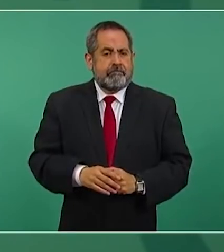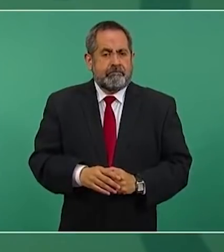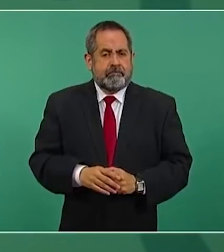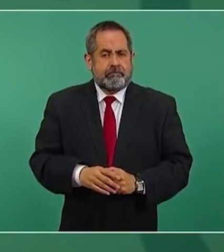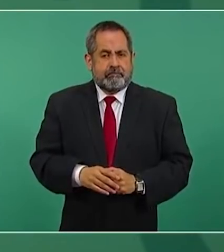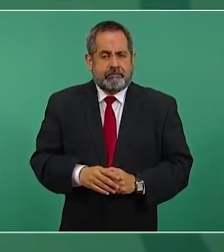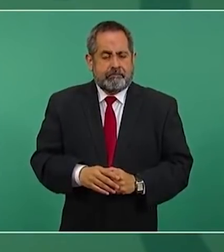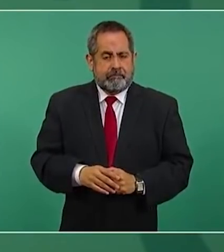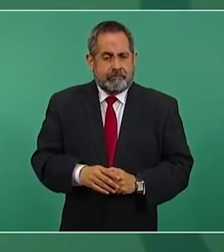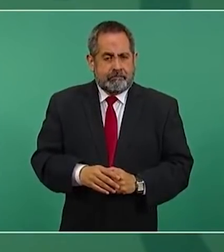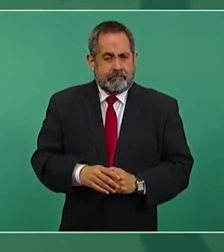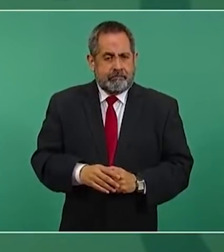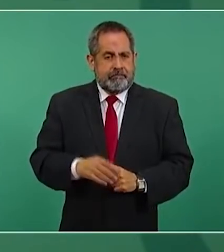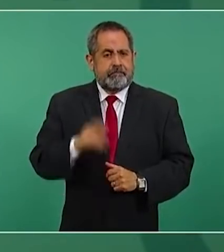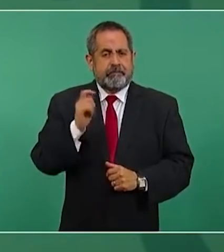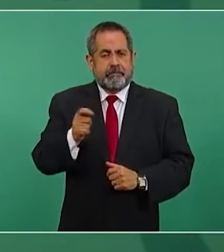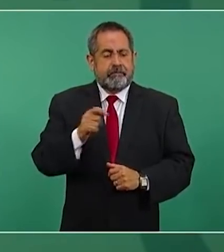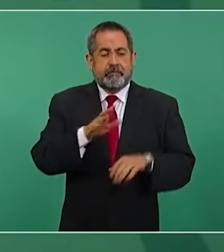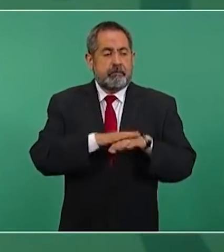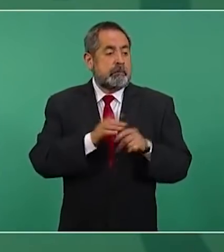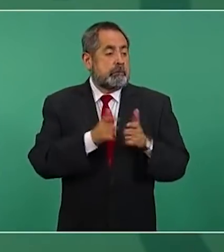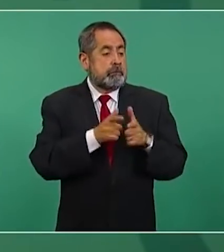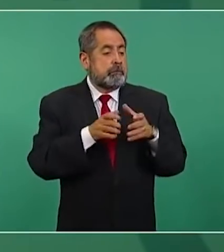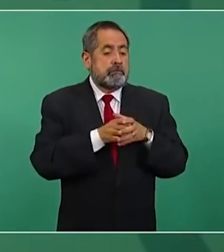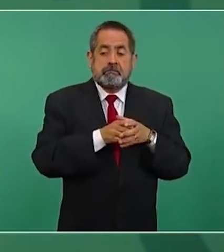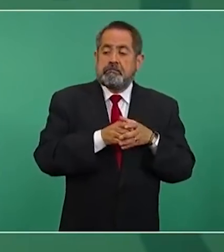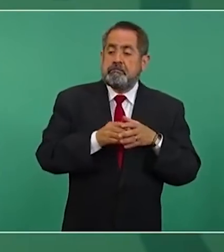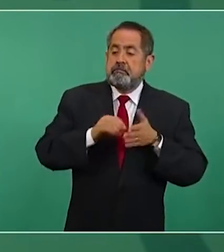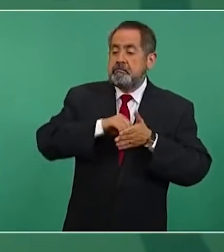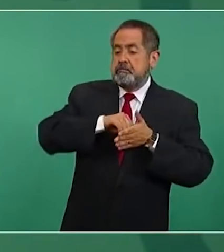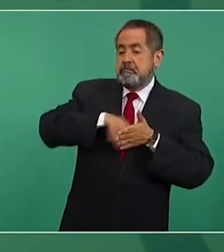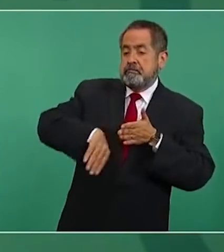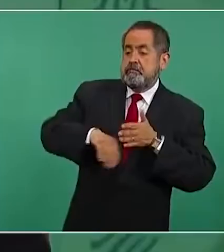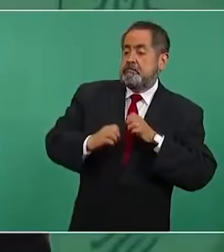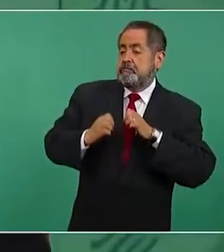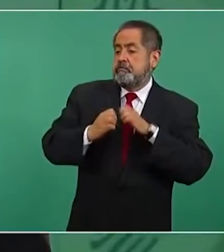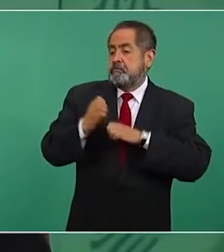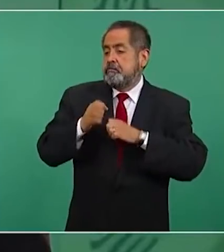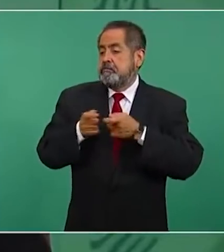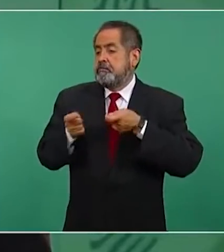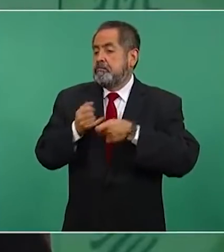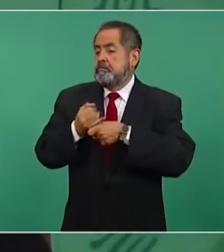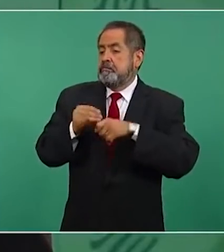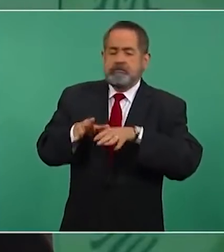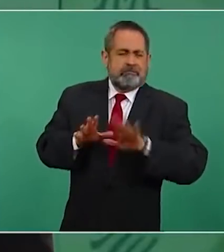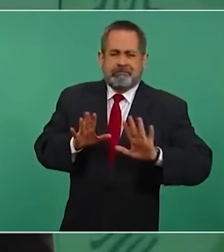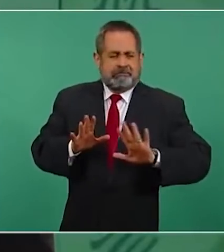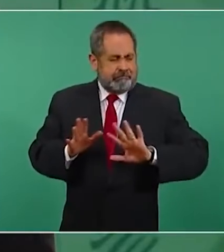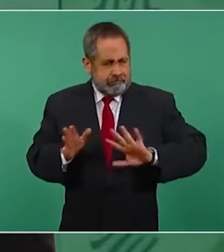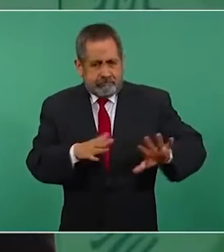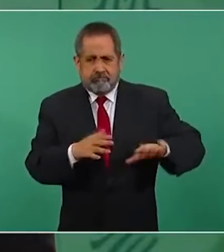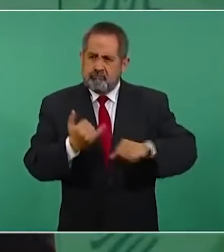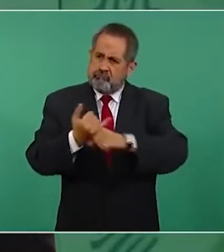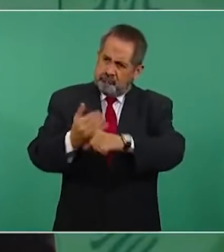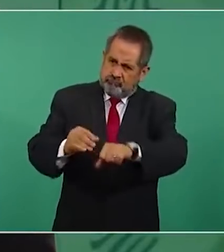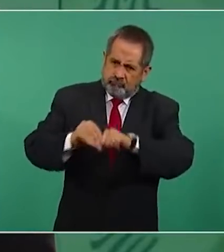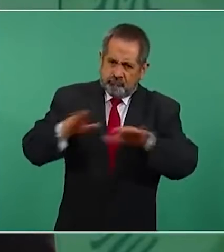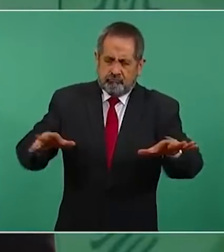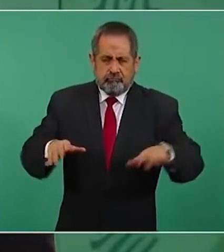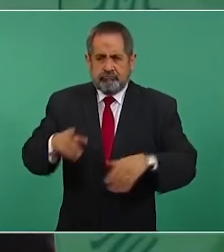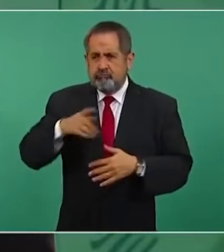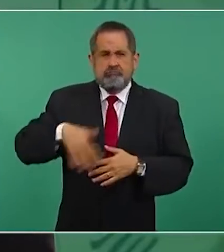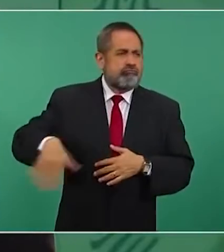que no haya monopolios que se garanticen las